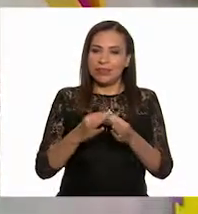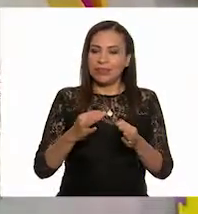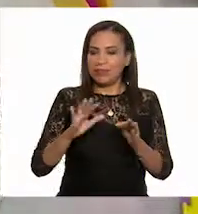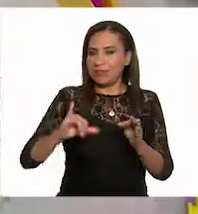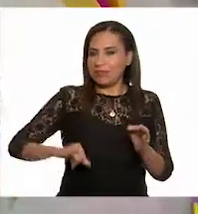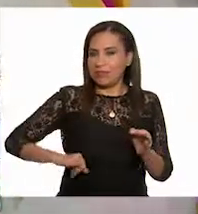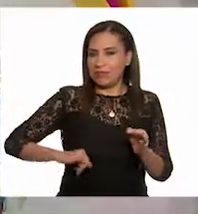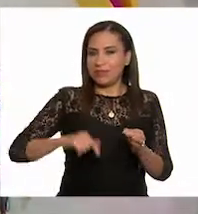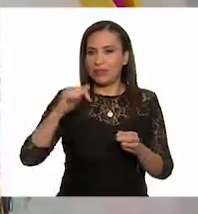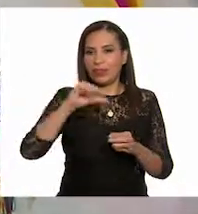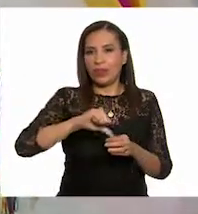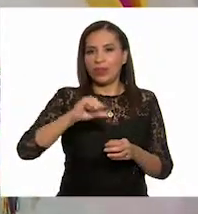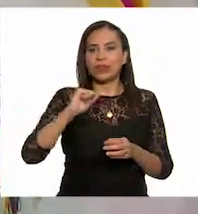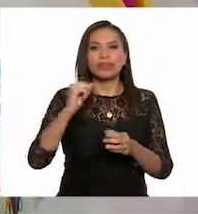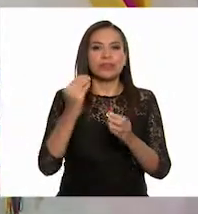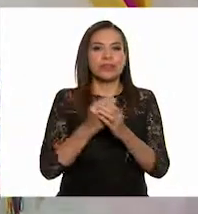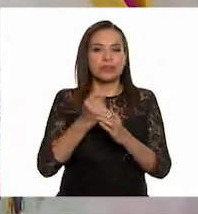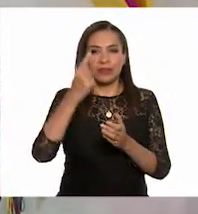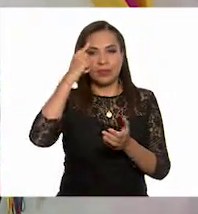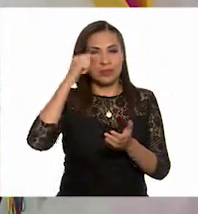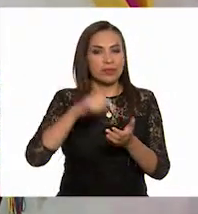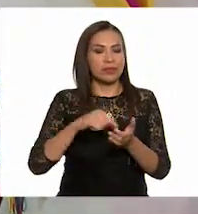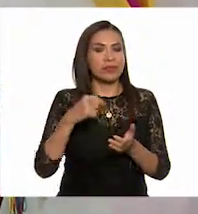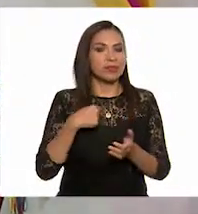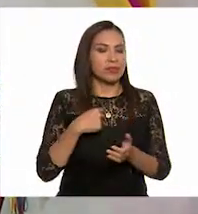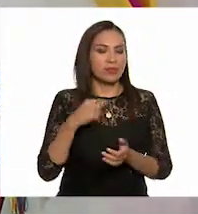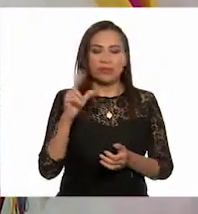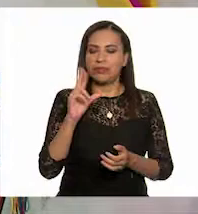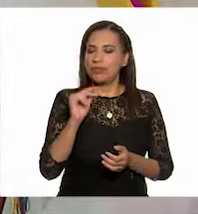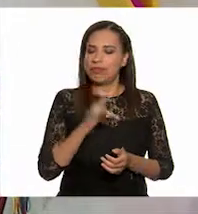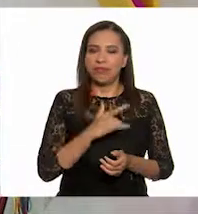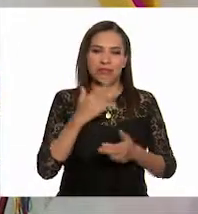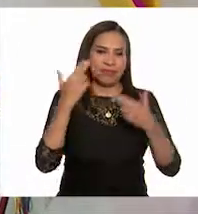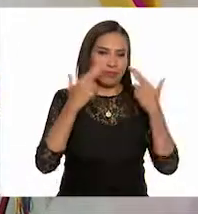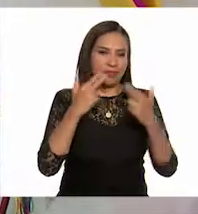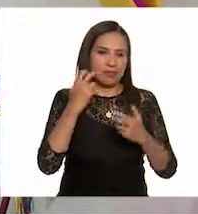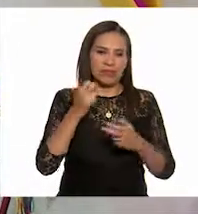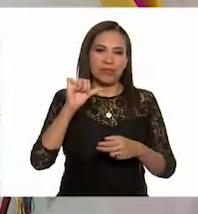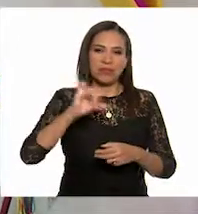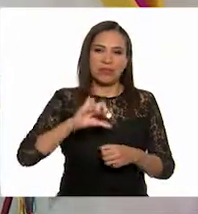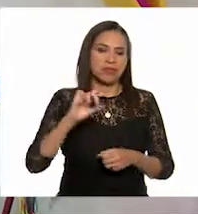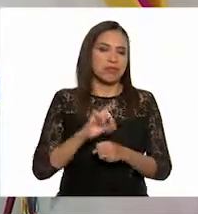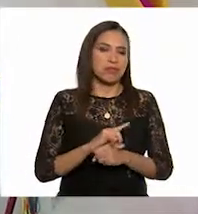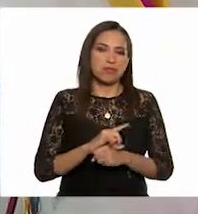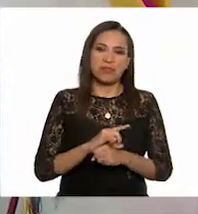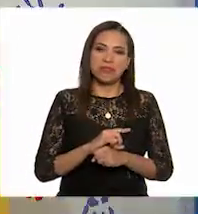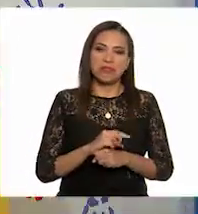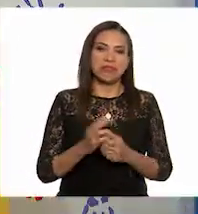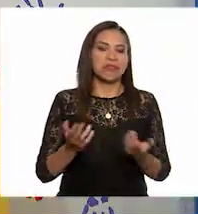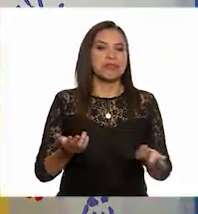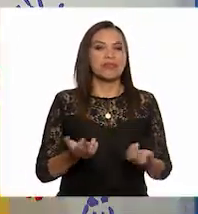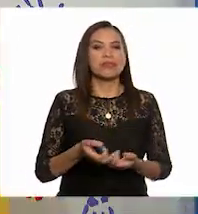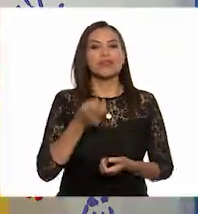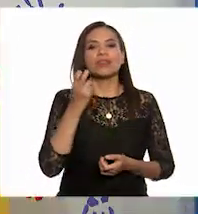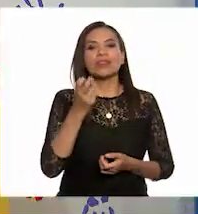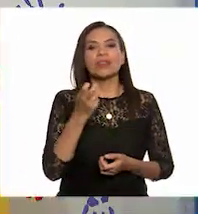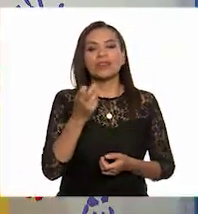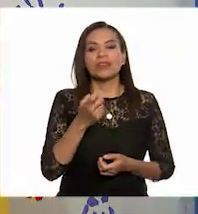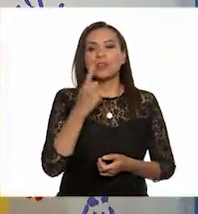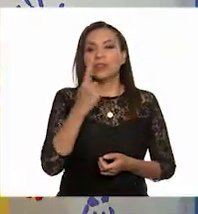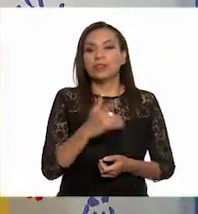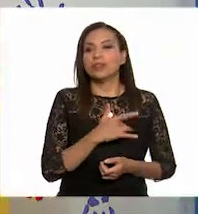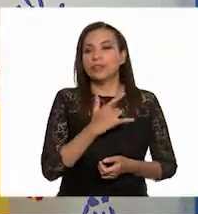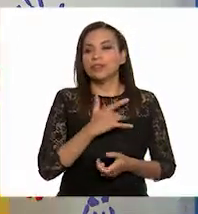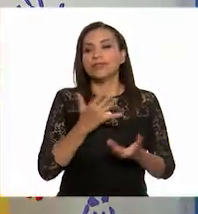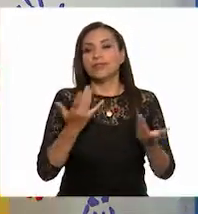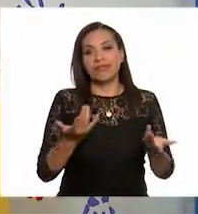de hoy, pero creo que yo... no estoy de humor para eso el día de hoy. ¡Ay, justo! Ese es un